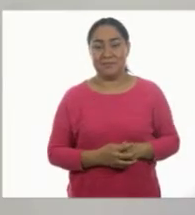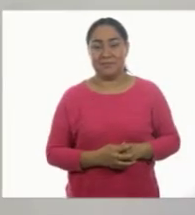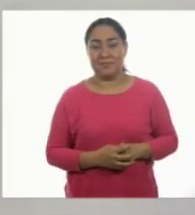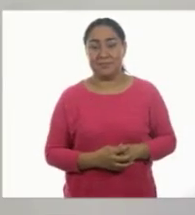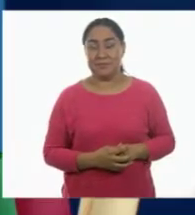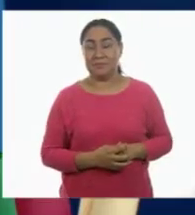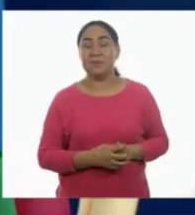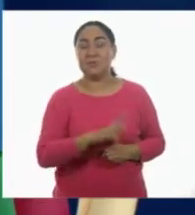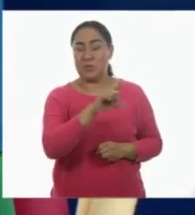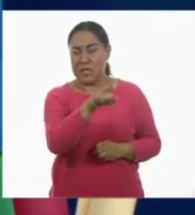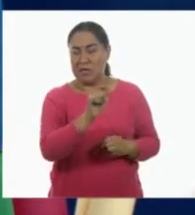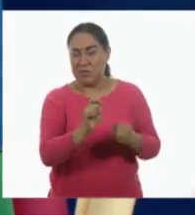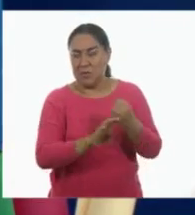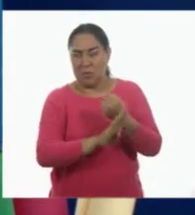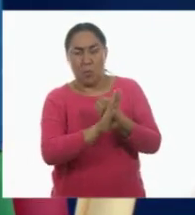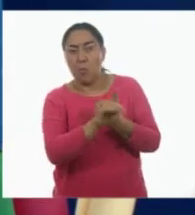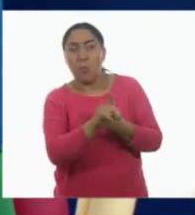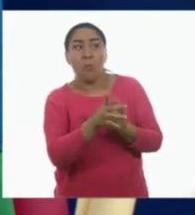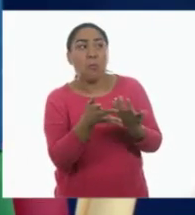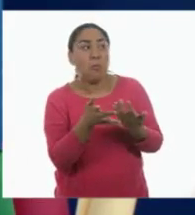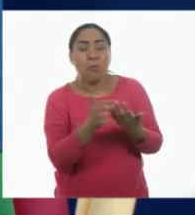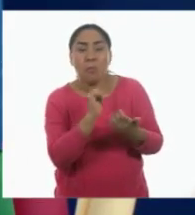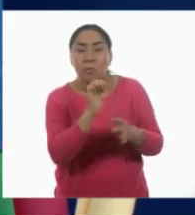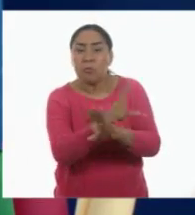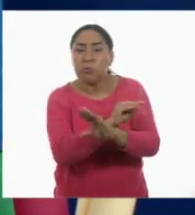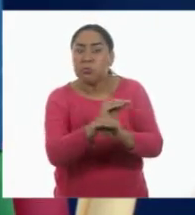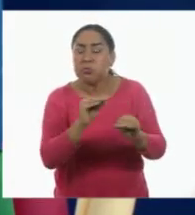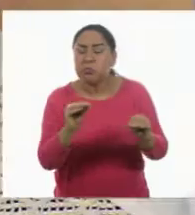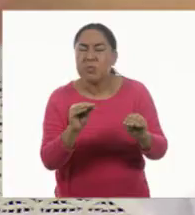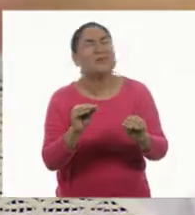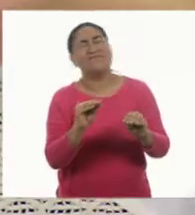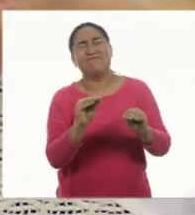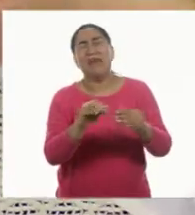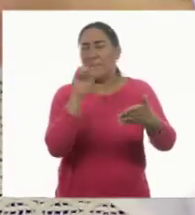Y el oráculo no contestaba. Pero el toco más fuerte,